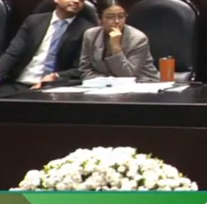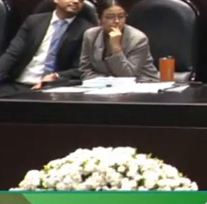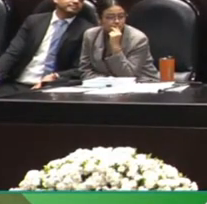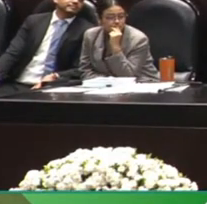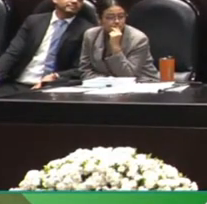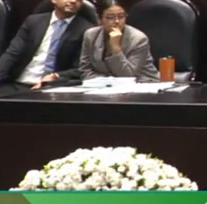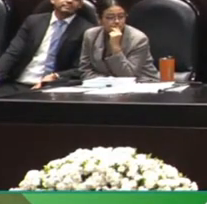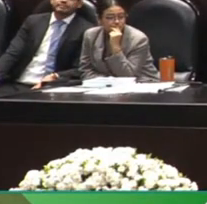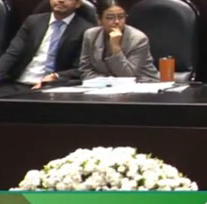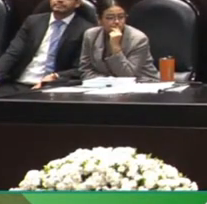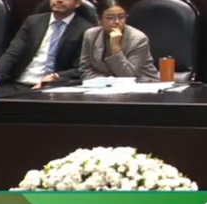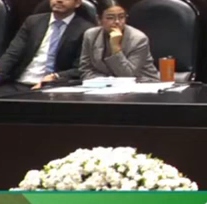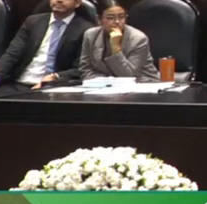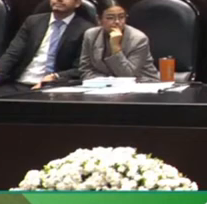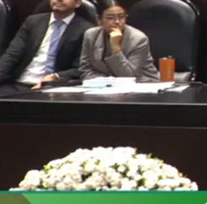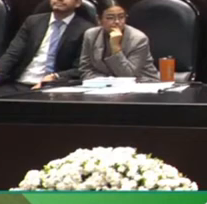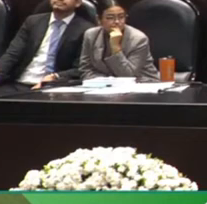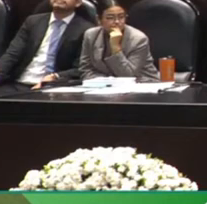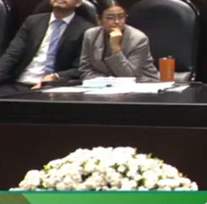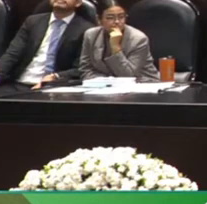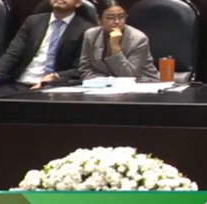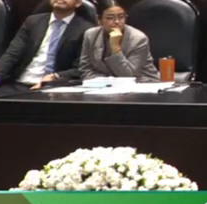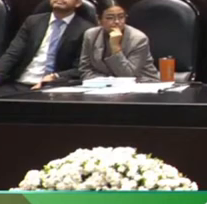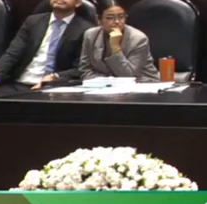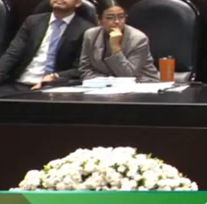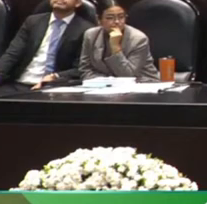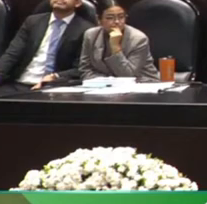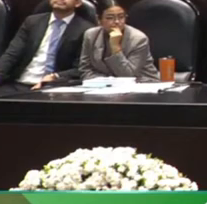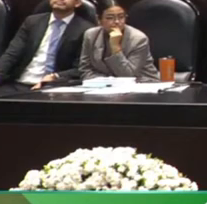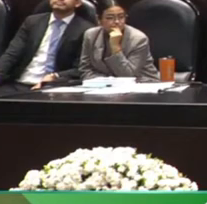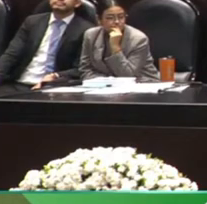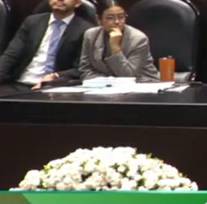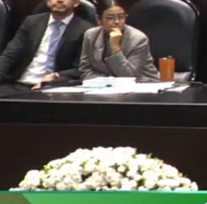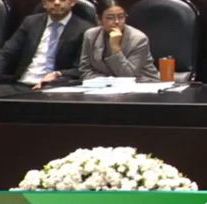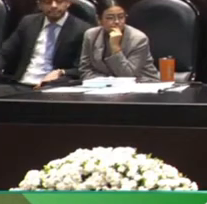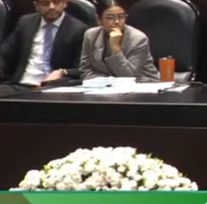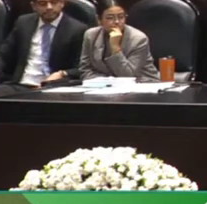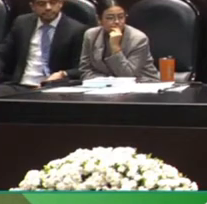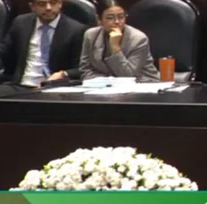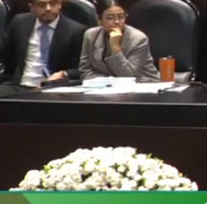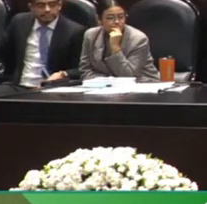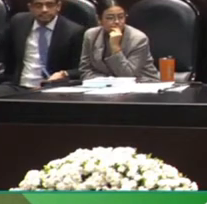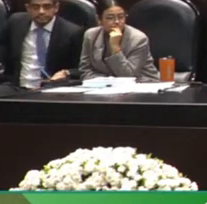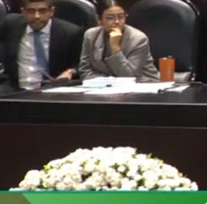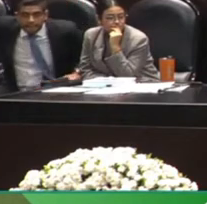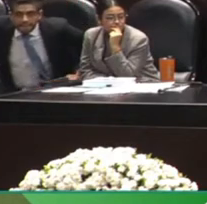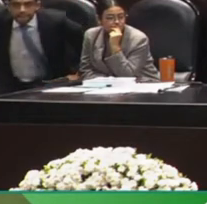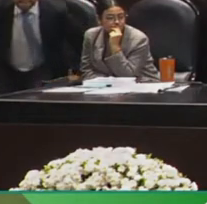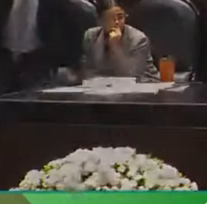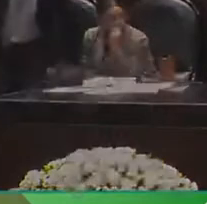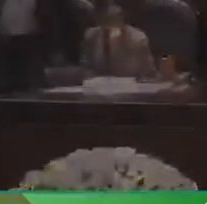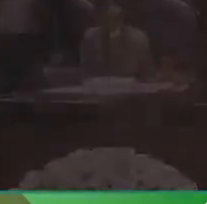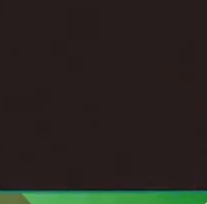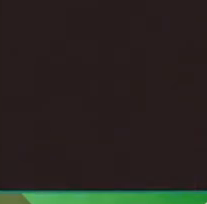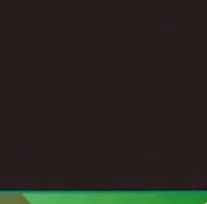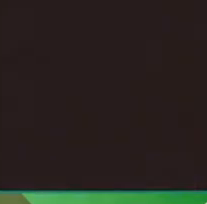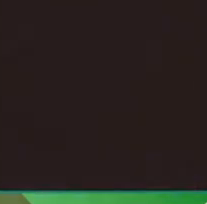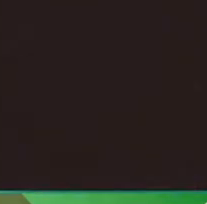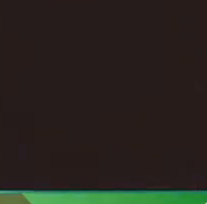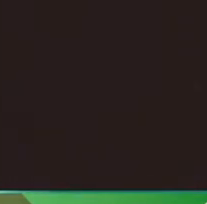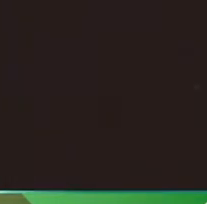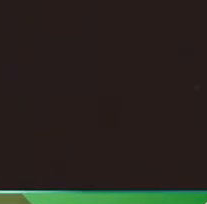minutos Con permiso de la presidencia compañeras y compañeros diputados con este